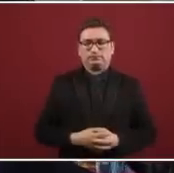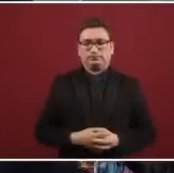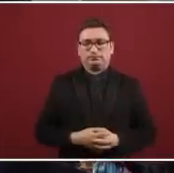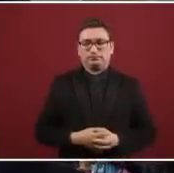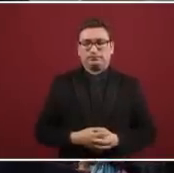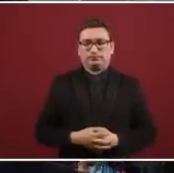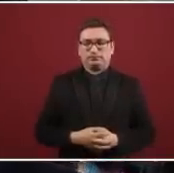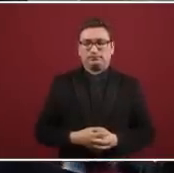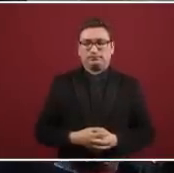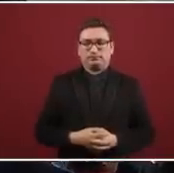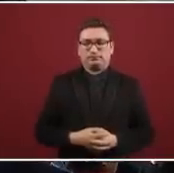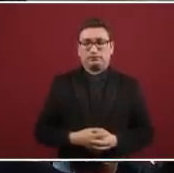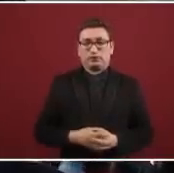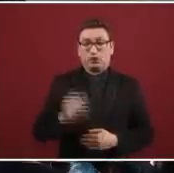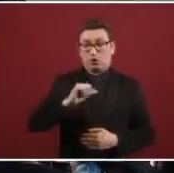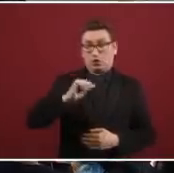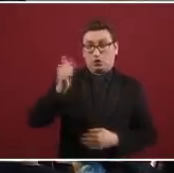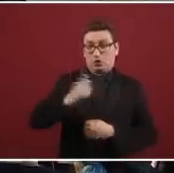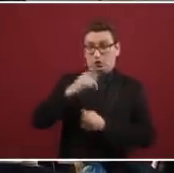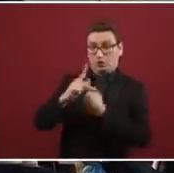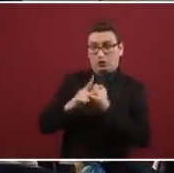Sucede en otros países,